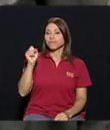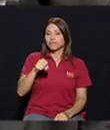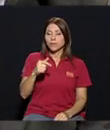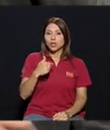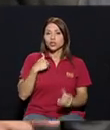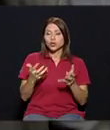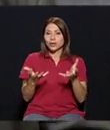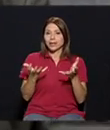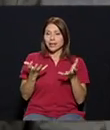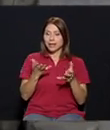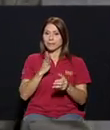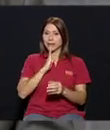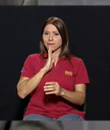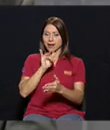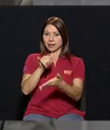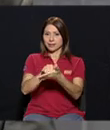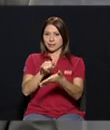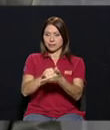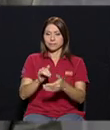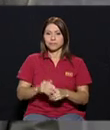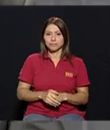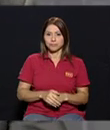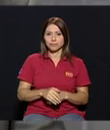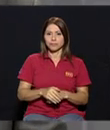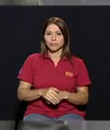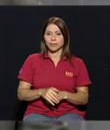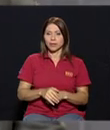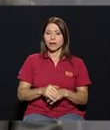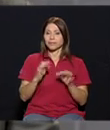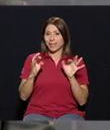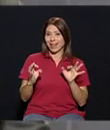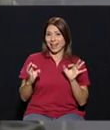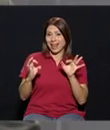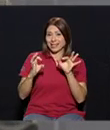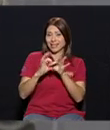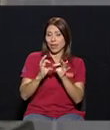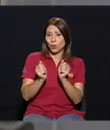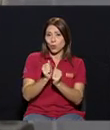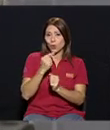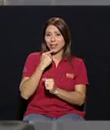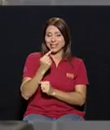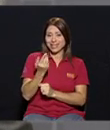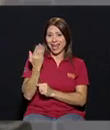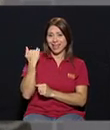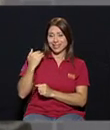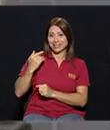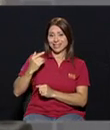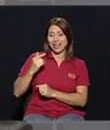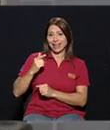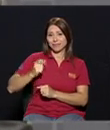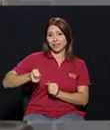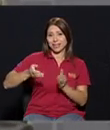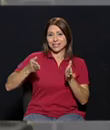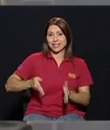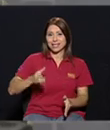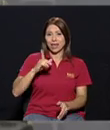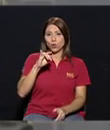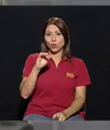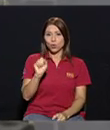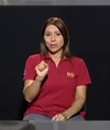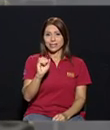eso, enlazado con lo que estaba planteando el licenciado Luis Madrid. Y es que la